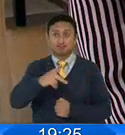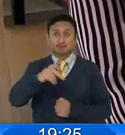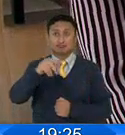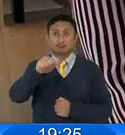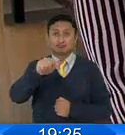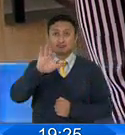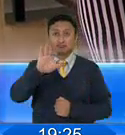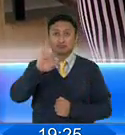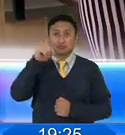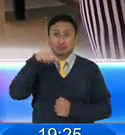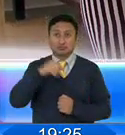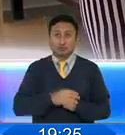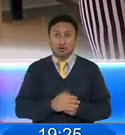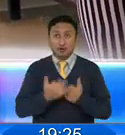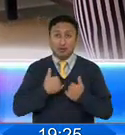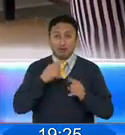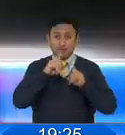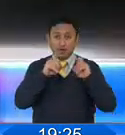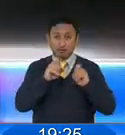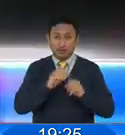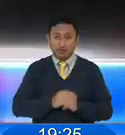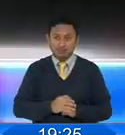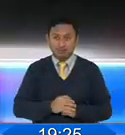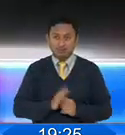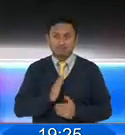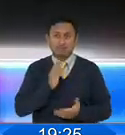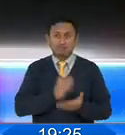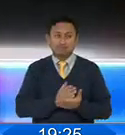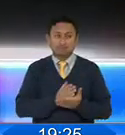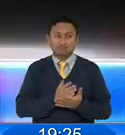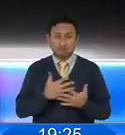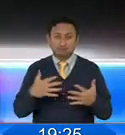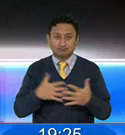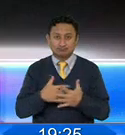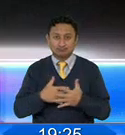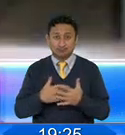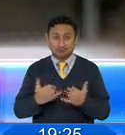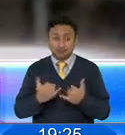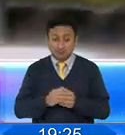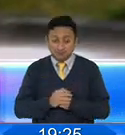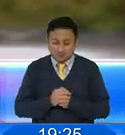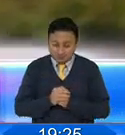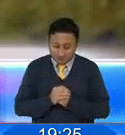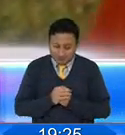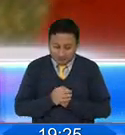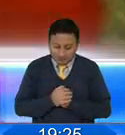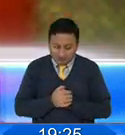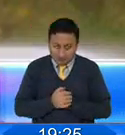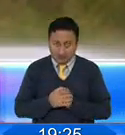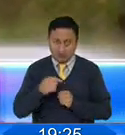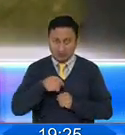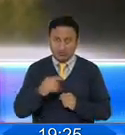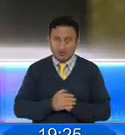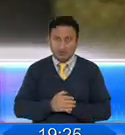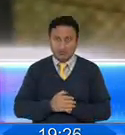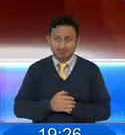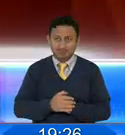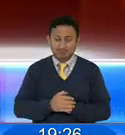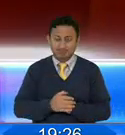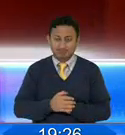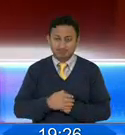se muestra cortante ante nuestras preguntas tiene miedo expresa de sus temores de aquello dice que jamás debió ocurrir